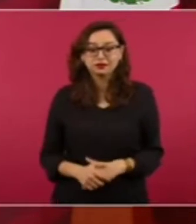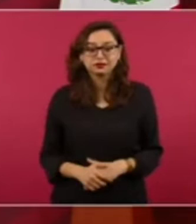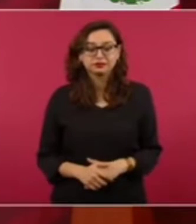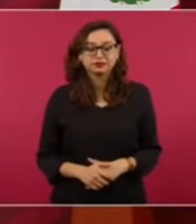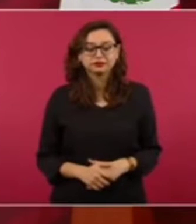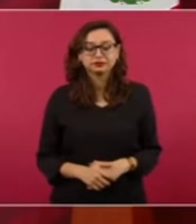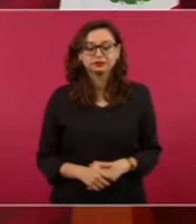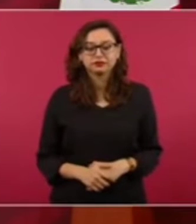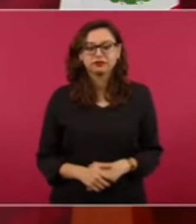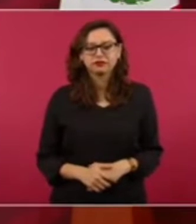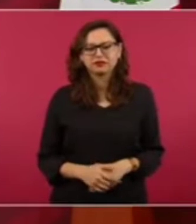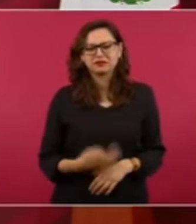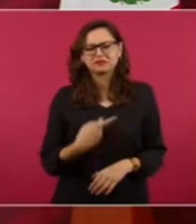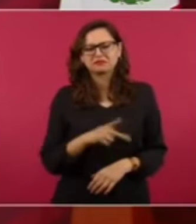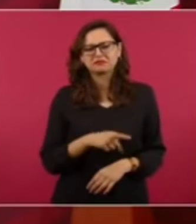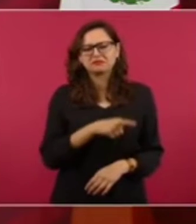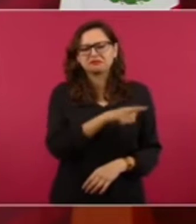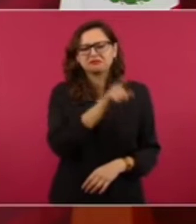menor.